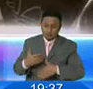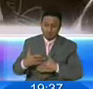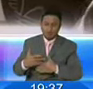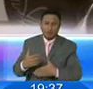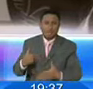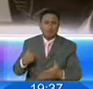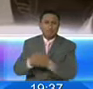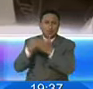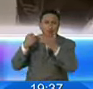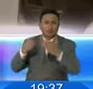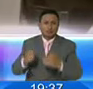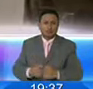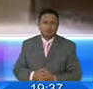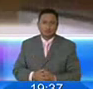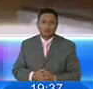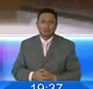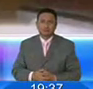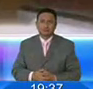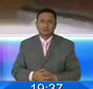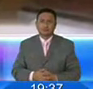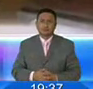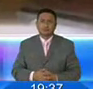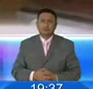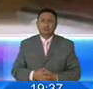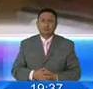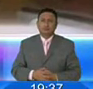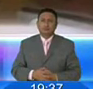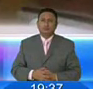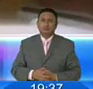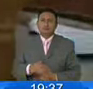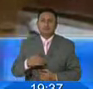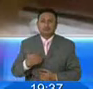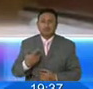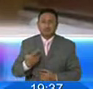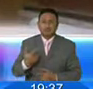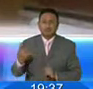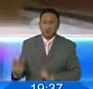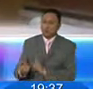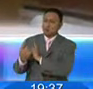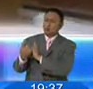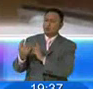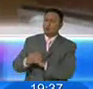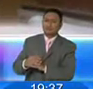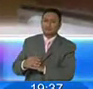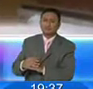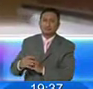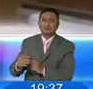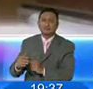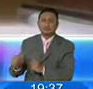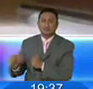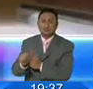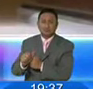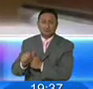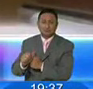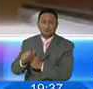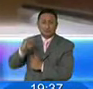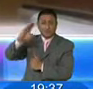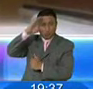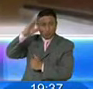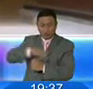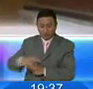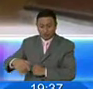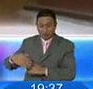verían detenidos. Que la encontré y nos sentamos a conversar justo en el retén, está encima de la vereda. Y el